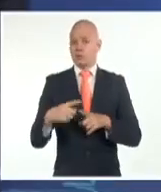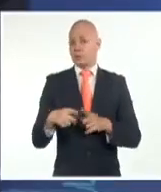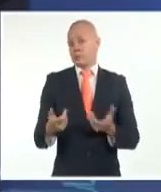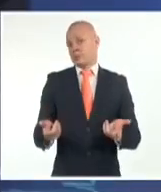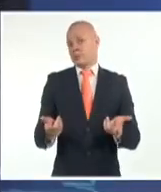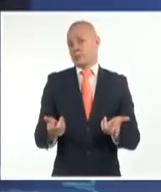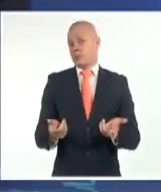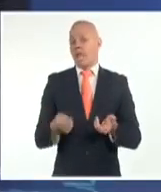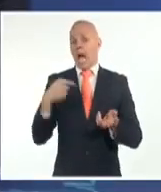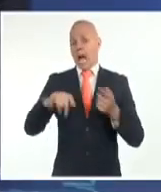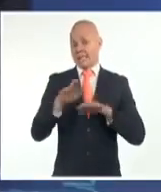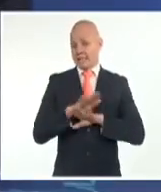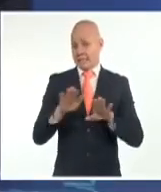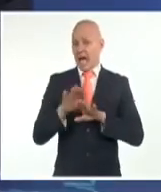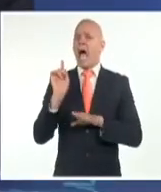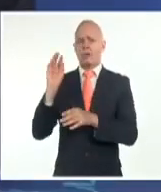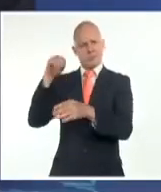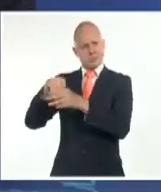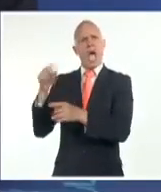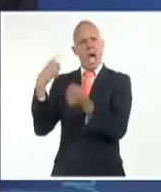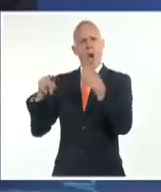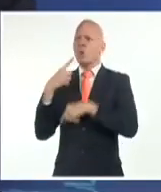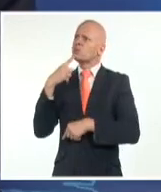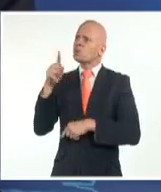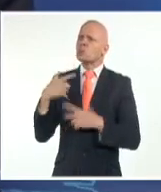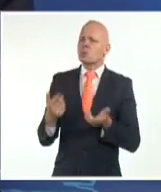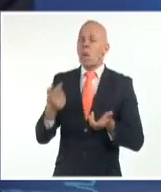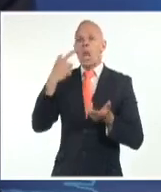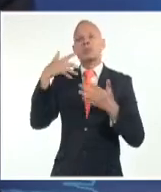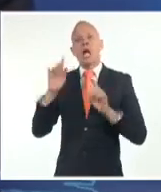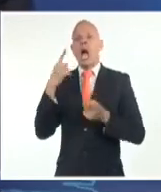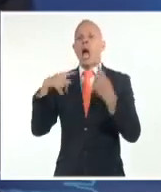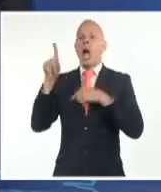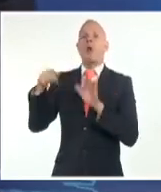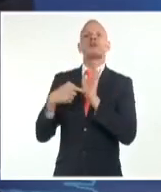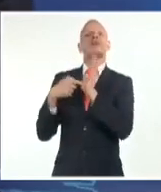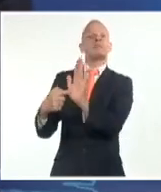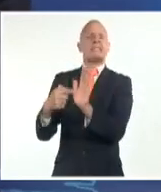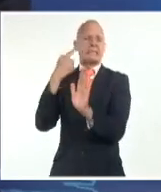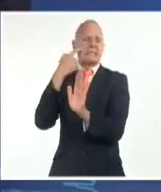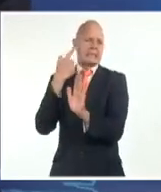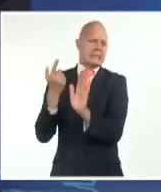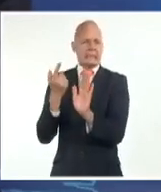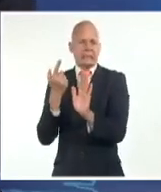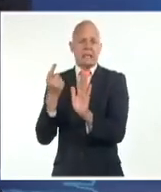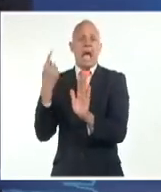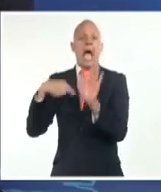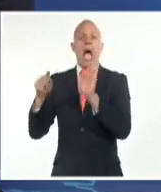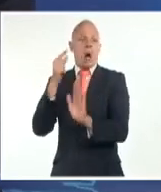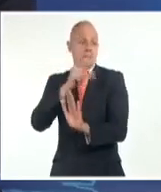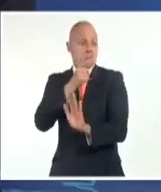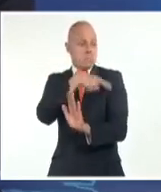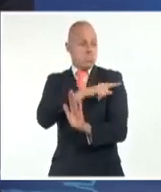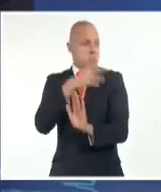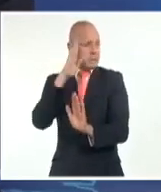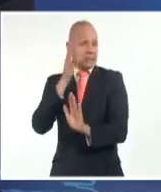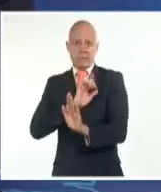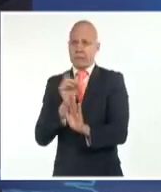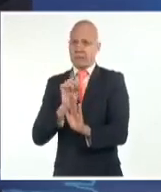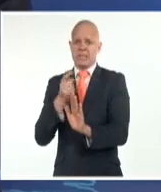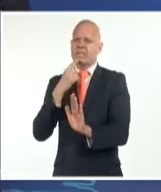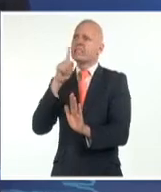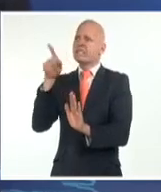show, algunos miembros del Parlamento Europeo intentarán presentar una realidad desconocida para millones de cubanos, pero que con frecuencia